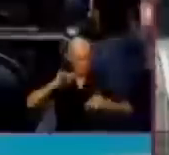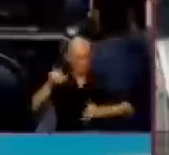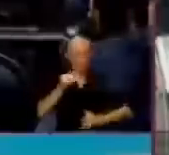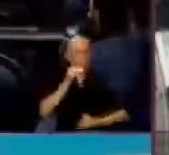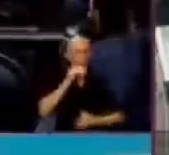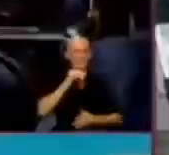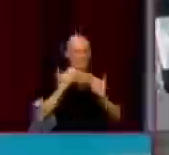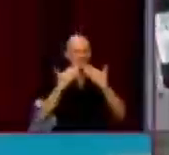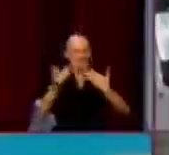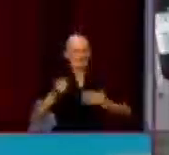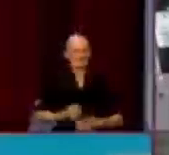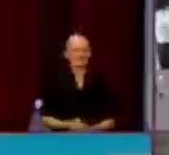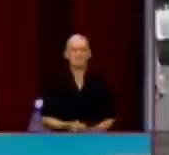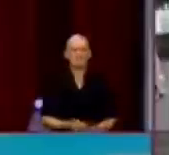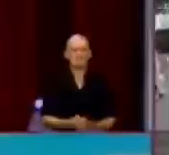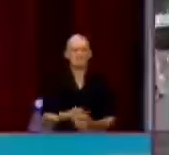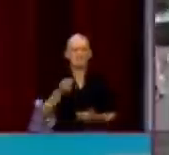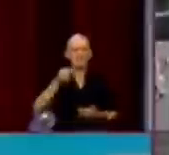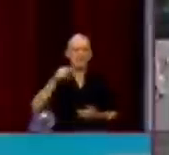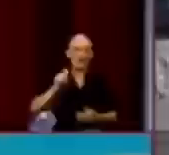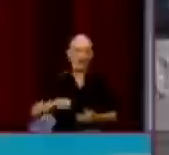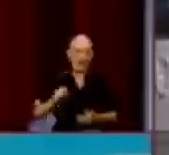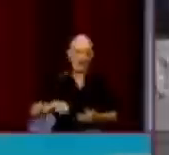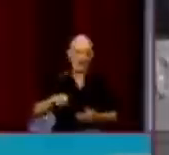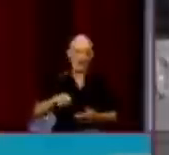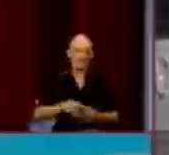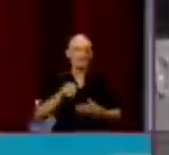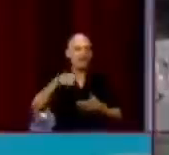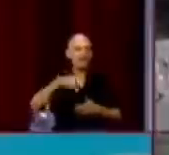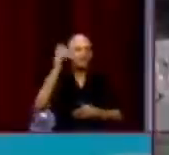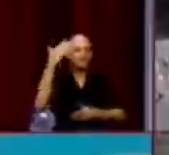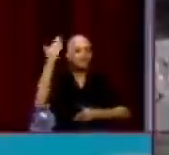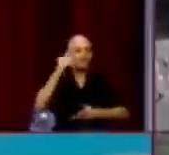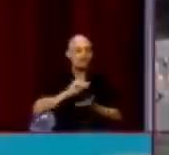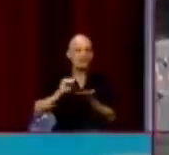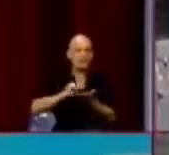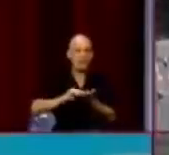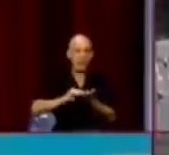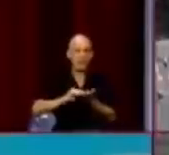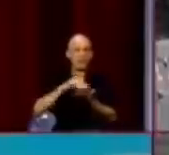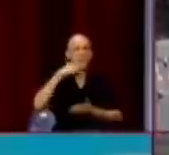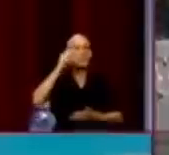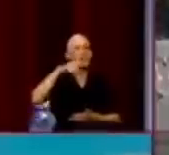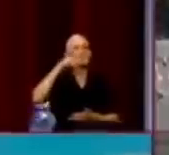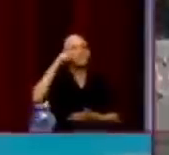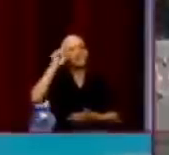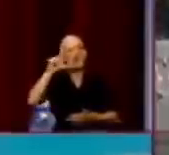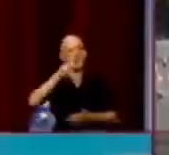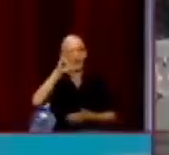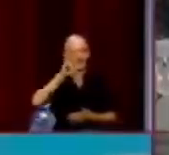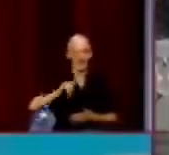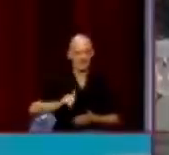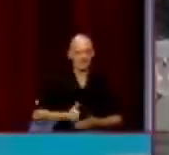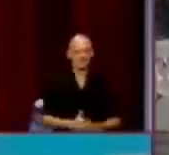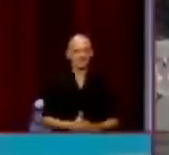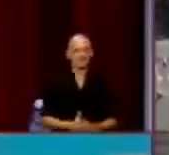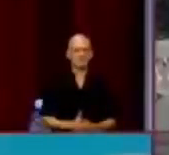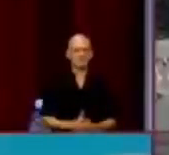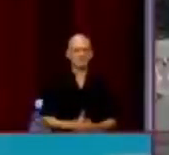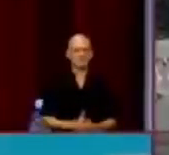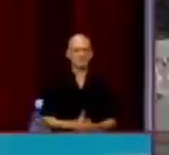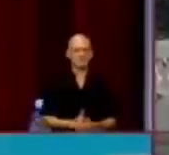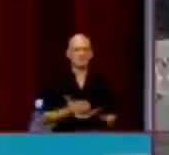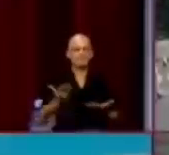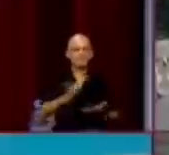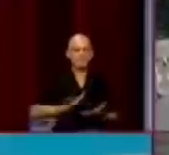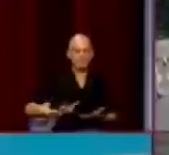déficit fiscal es un error, y es toda una idea que se tiene que crear en el mundo, porque en el fondo, quien luchó para tener